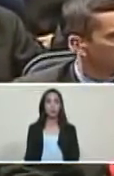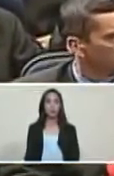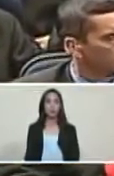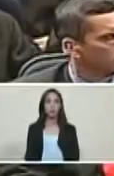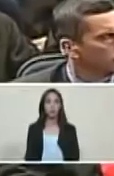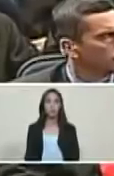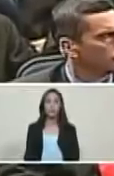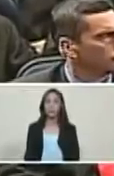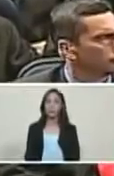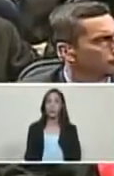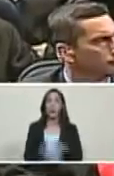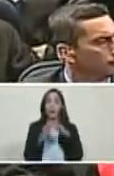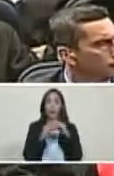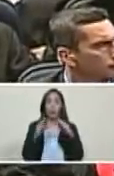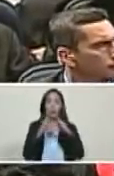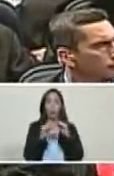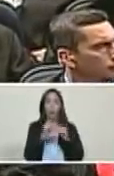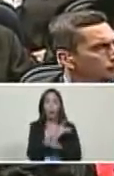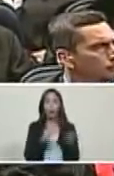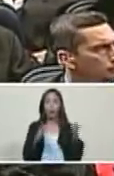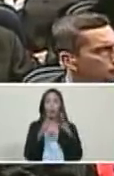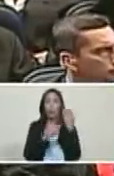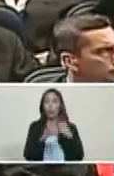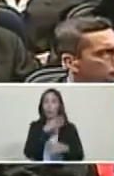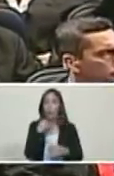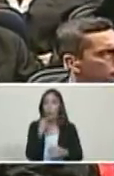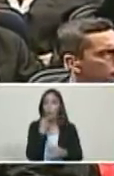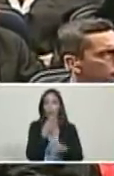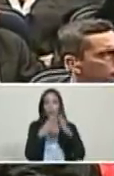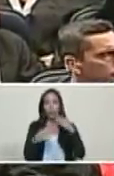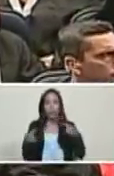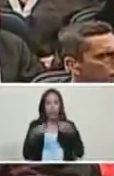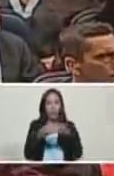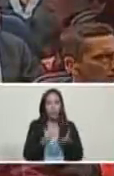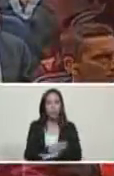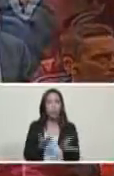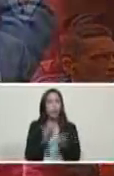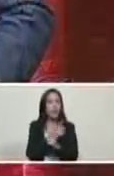la extraordinaria generación de los libertadores